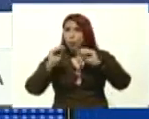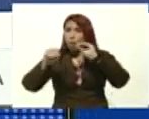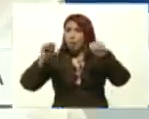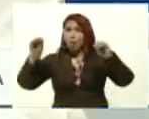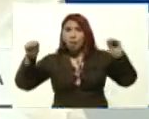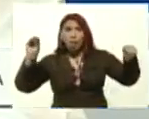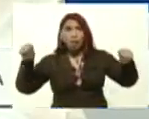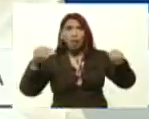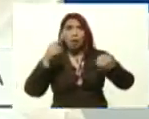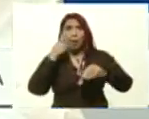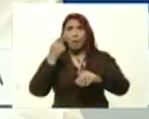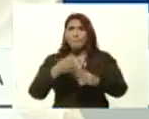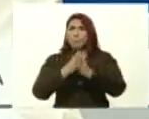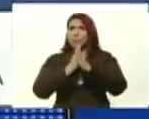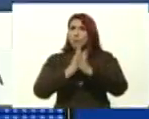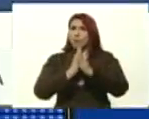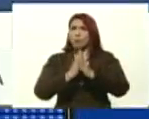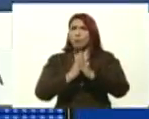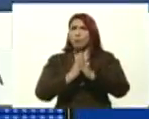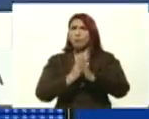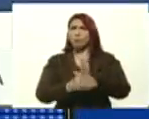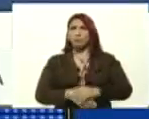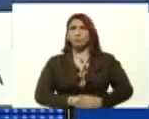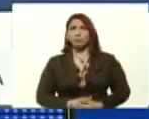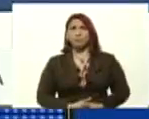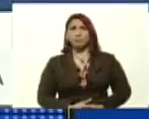Alvarado, que tiene una corona,